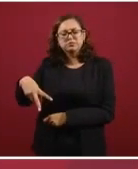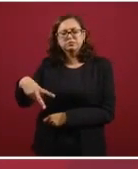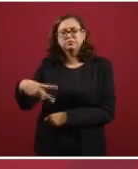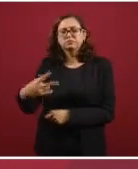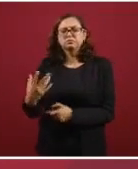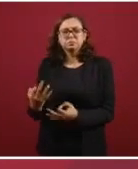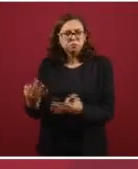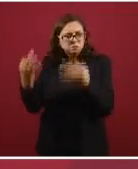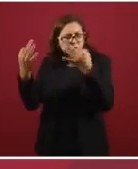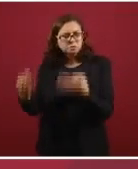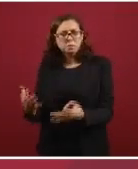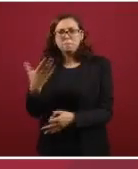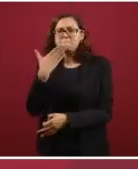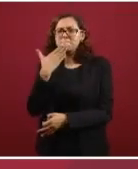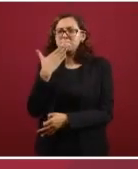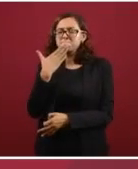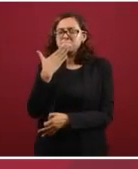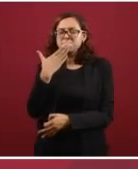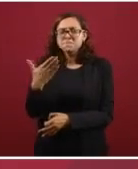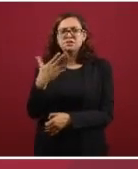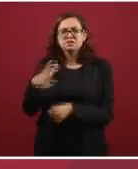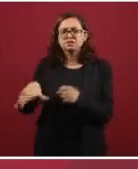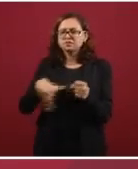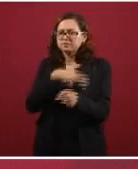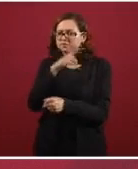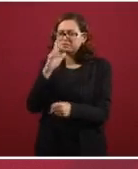de muy buena calidad, orgánicos,